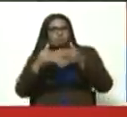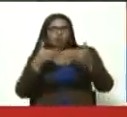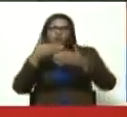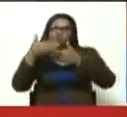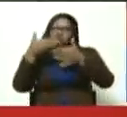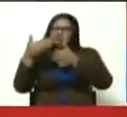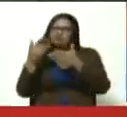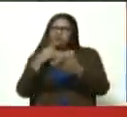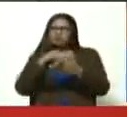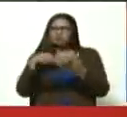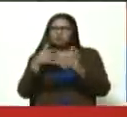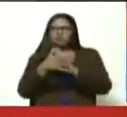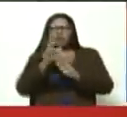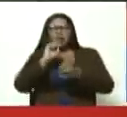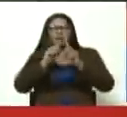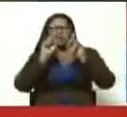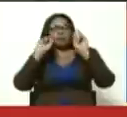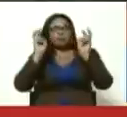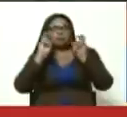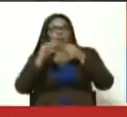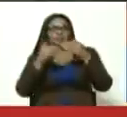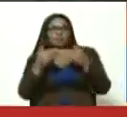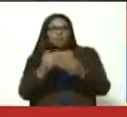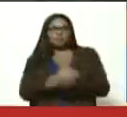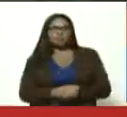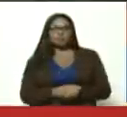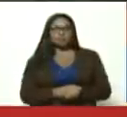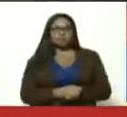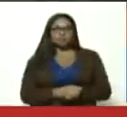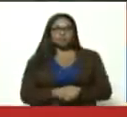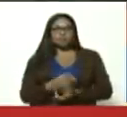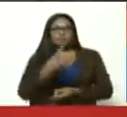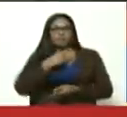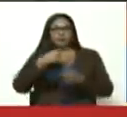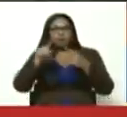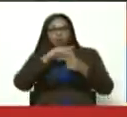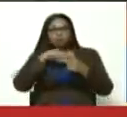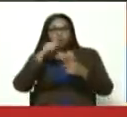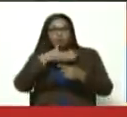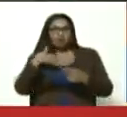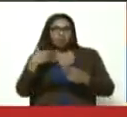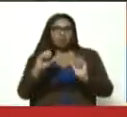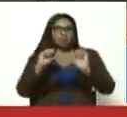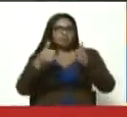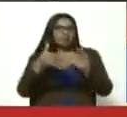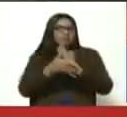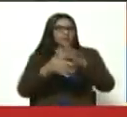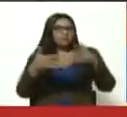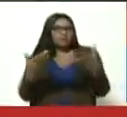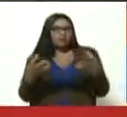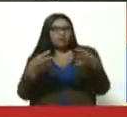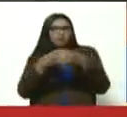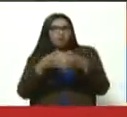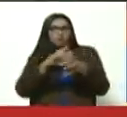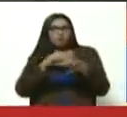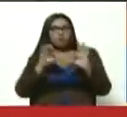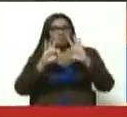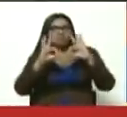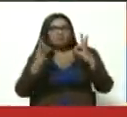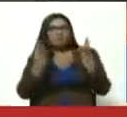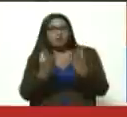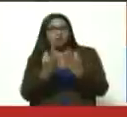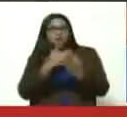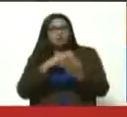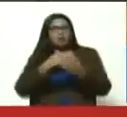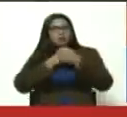sobre algunos temas pendientes pero queremos comenzar con enviar a los familiares de